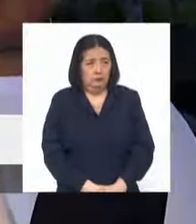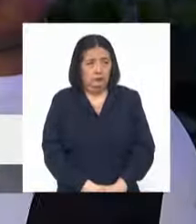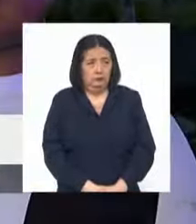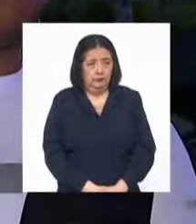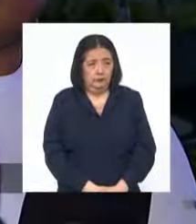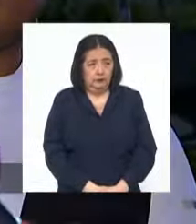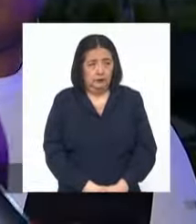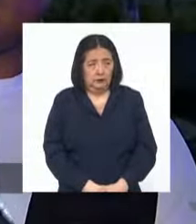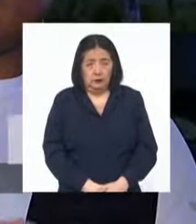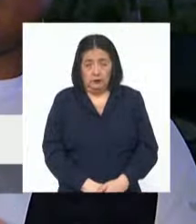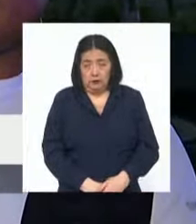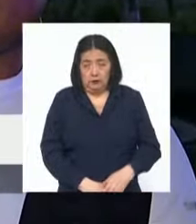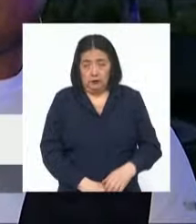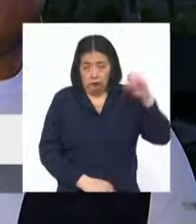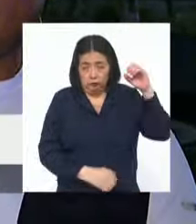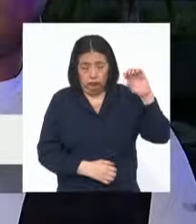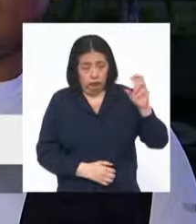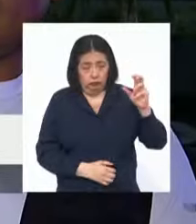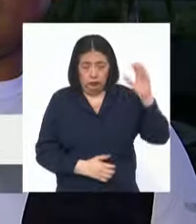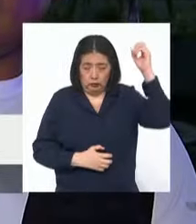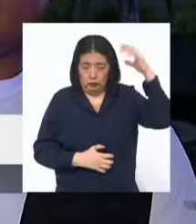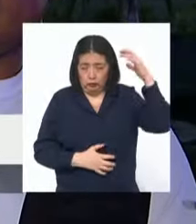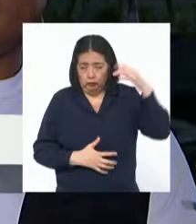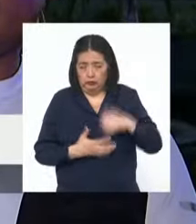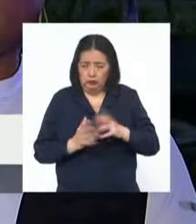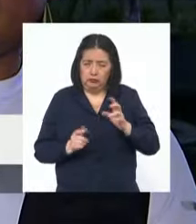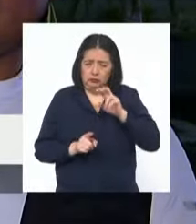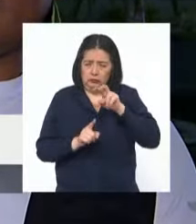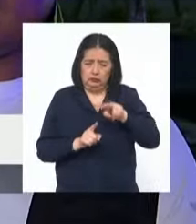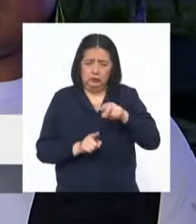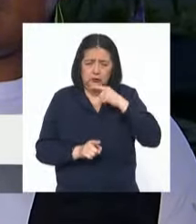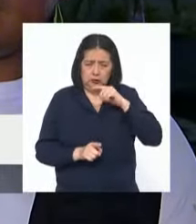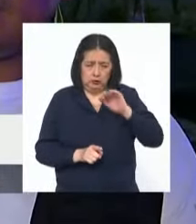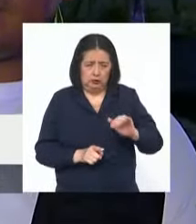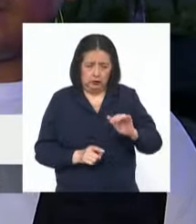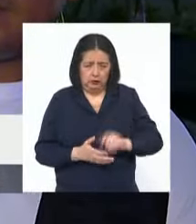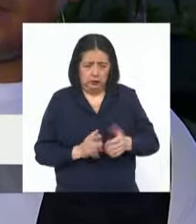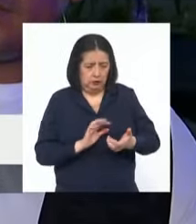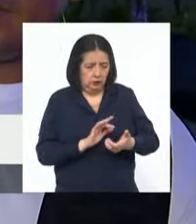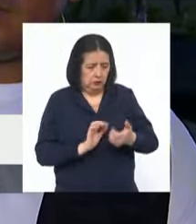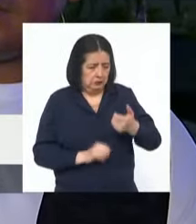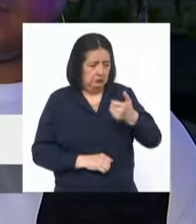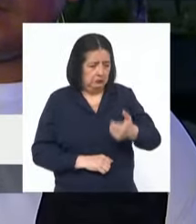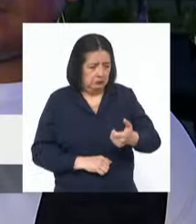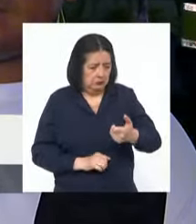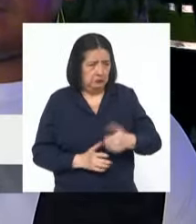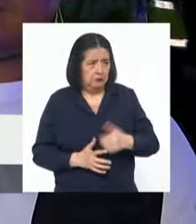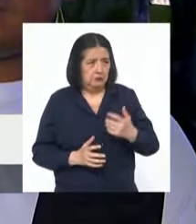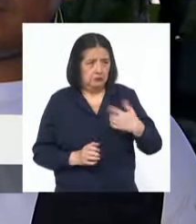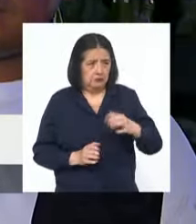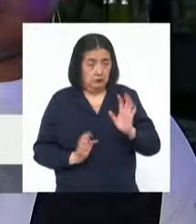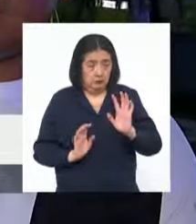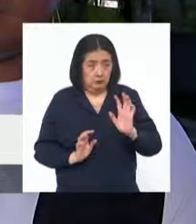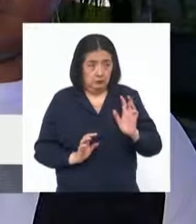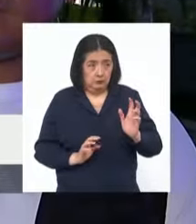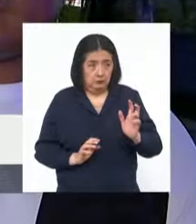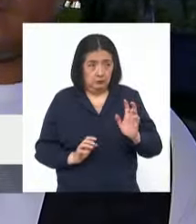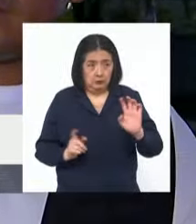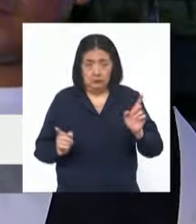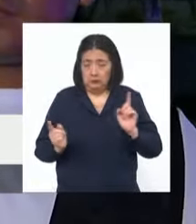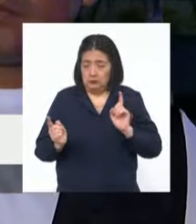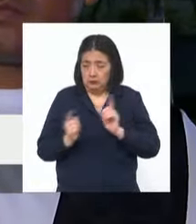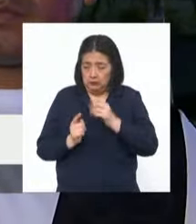Que en las duchas una persona estaba filmando a una menor de edad, por lo que lo visualizó, lo ha perseguido y lo ha llegado a